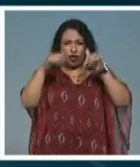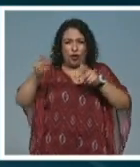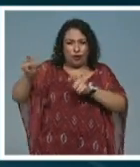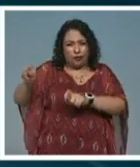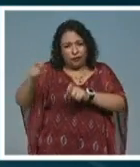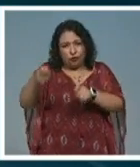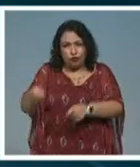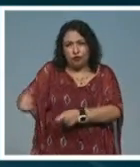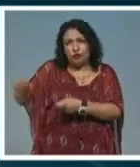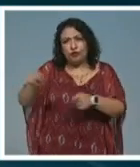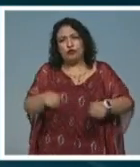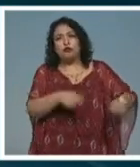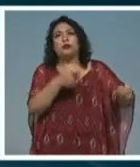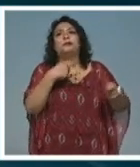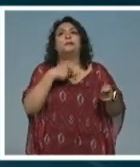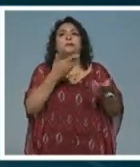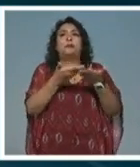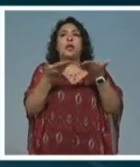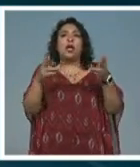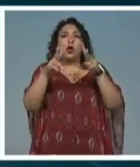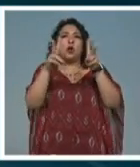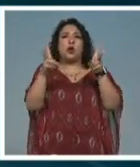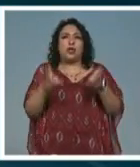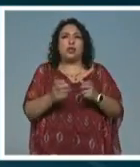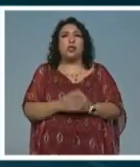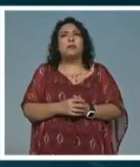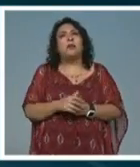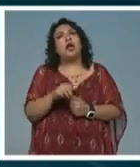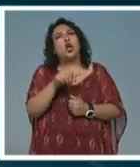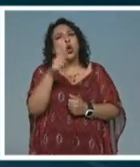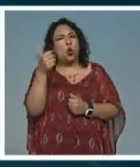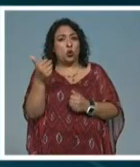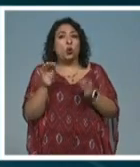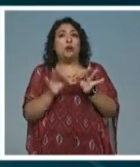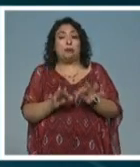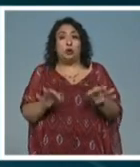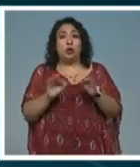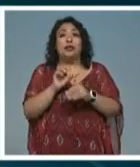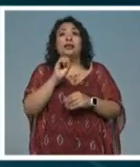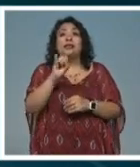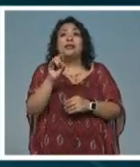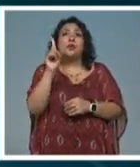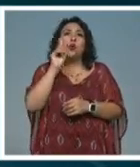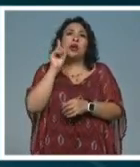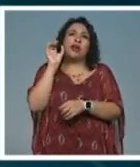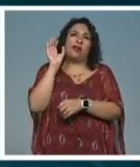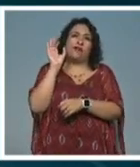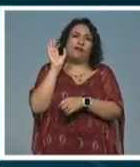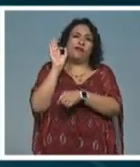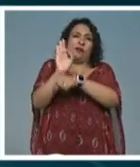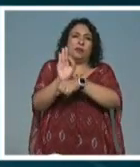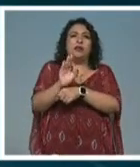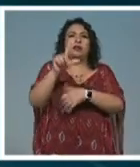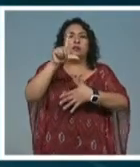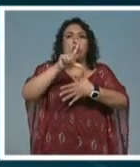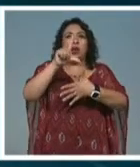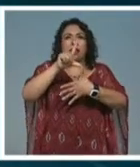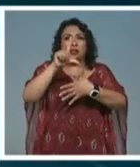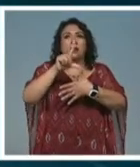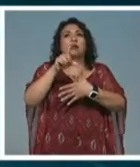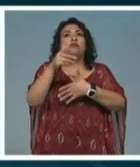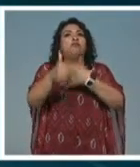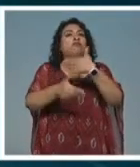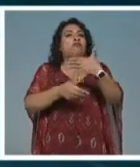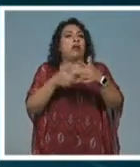tauromaquia. Y bueno, pues vamos a platicar acerca de otro movimiento importante, que es el feminismo en América Latina, que ha tomado